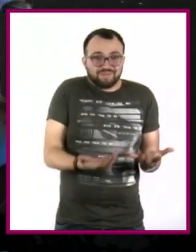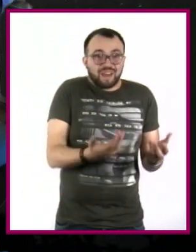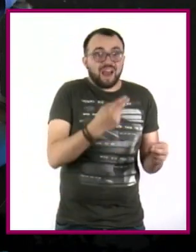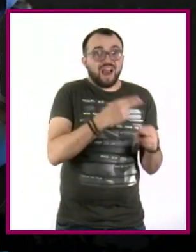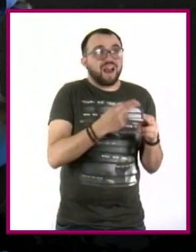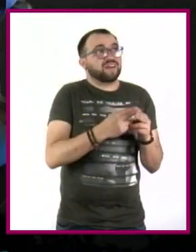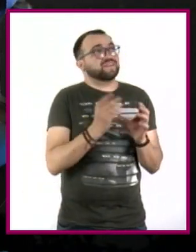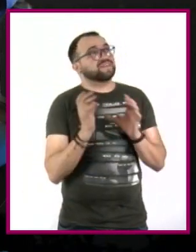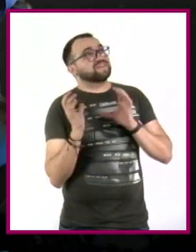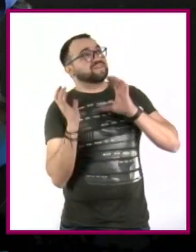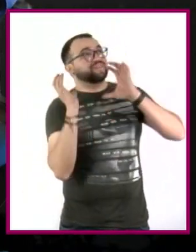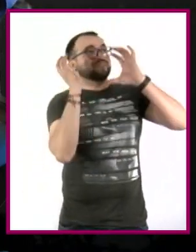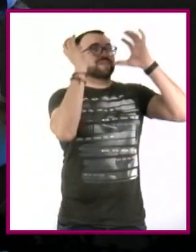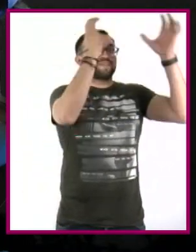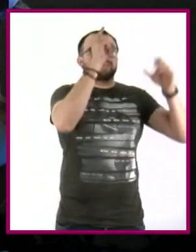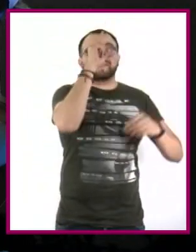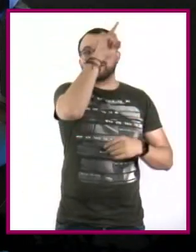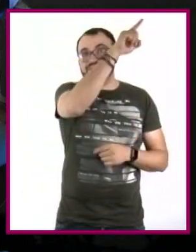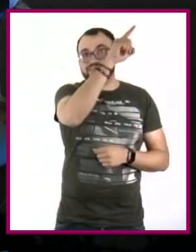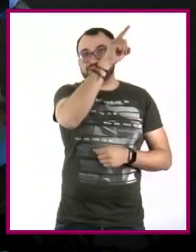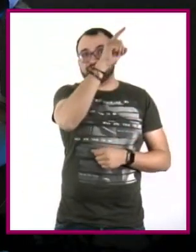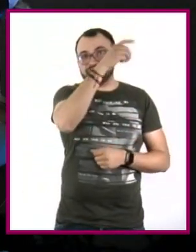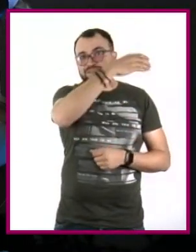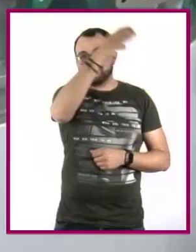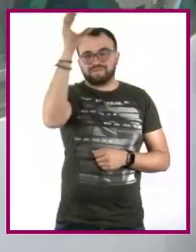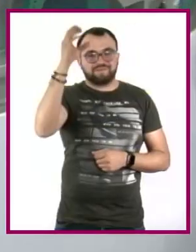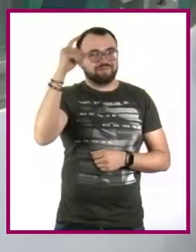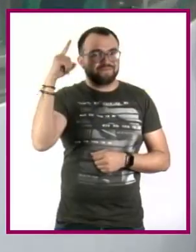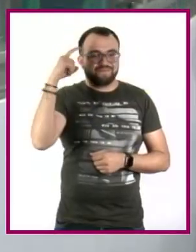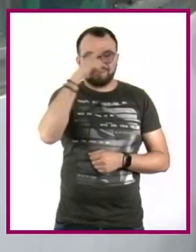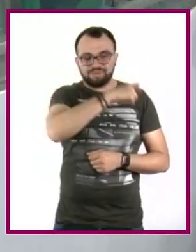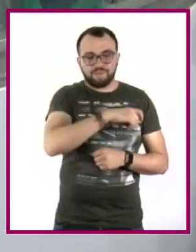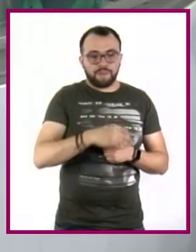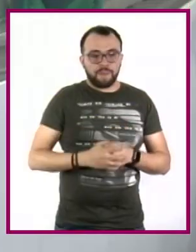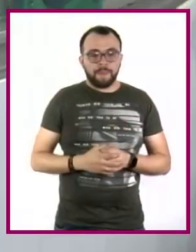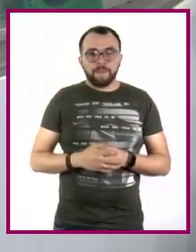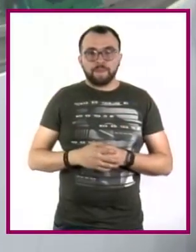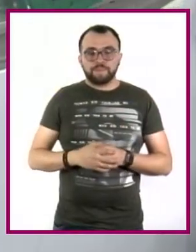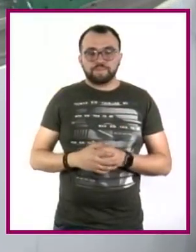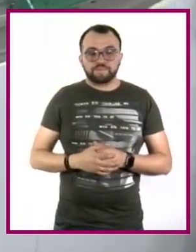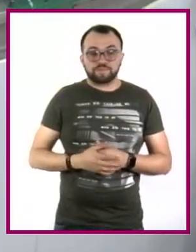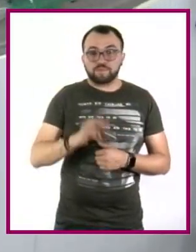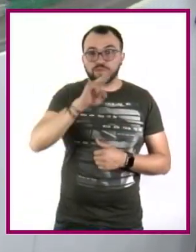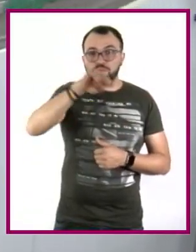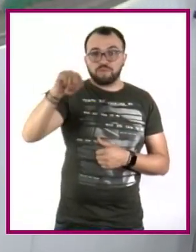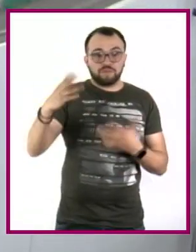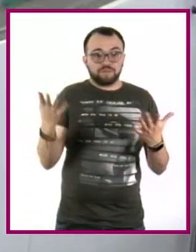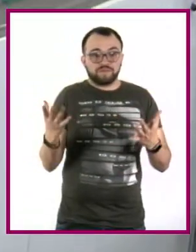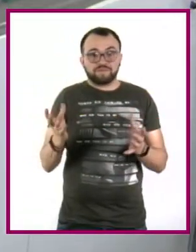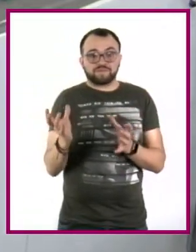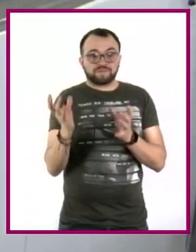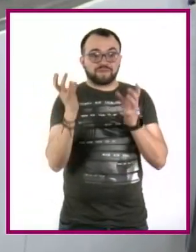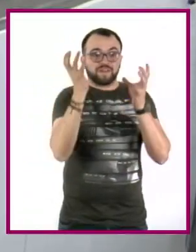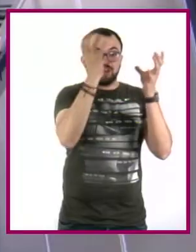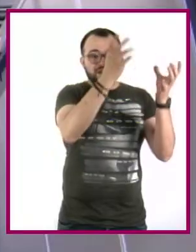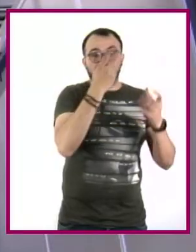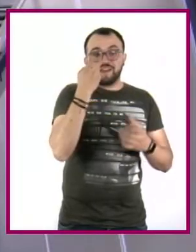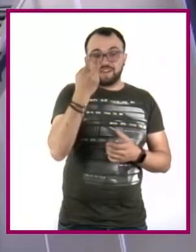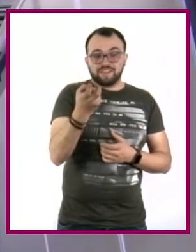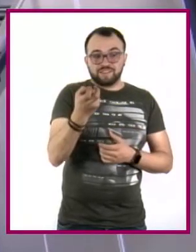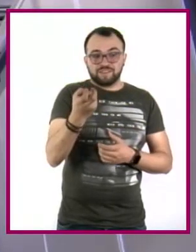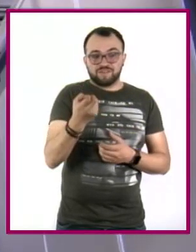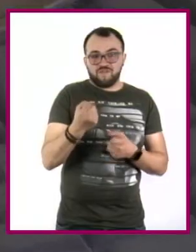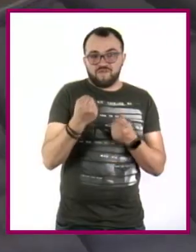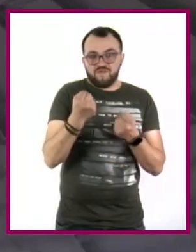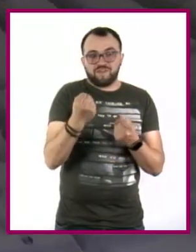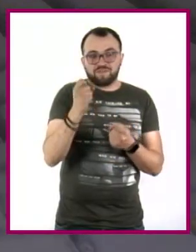la órbita de la Estación Espacial Internacional. De hecho, nunca se había llevado un imán de ese calibre al